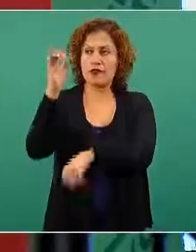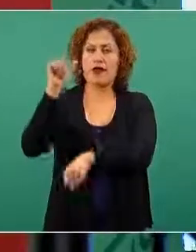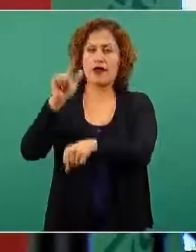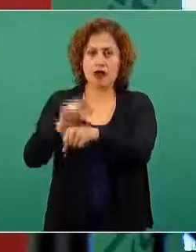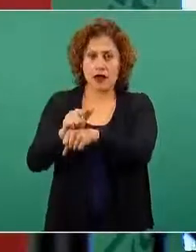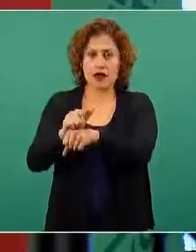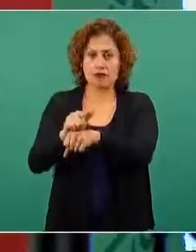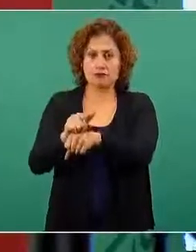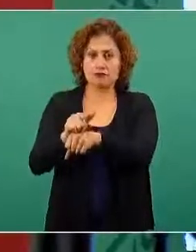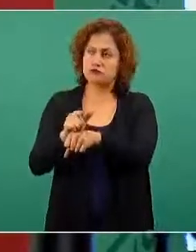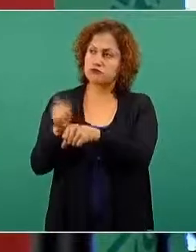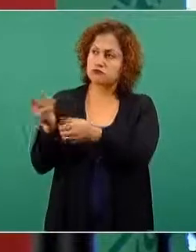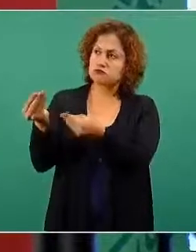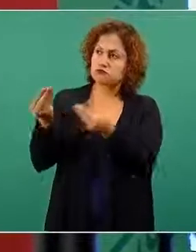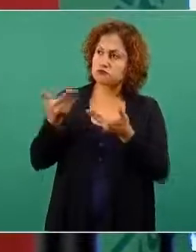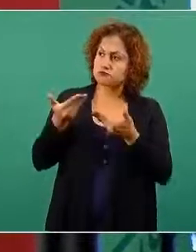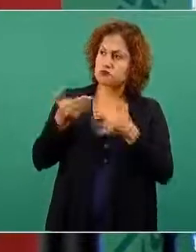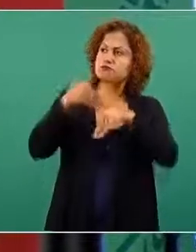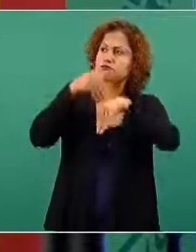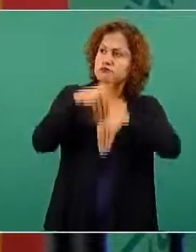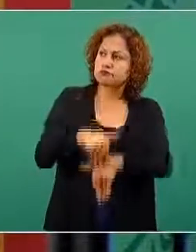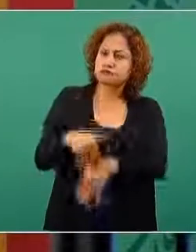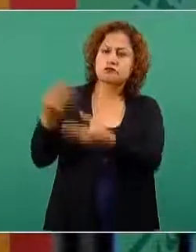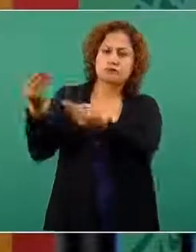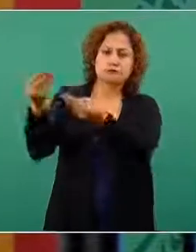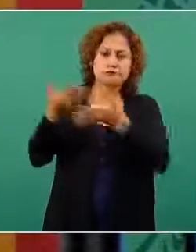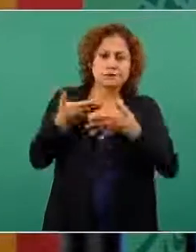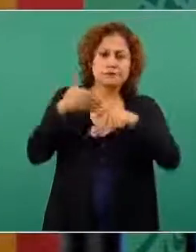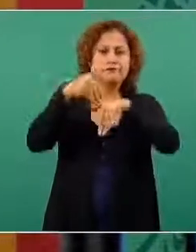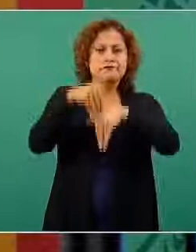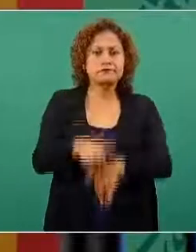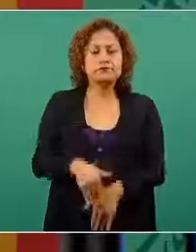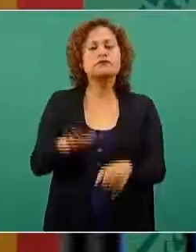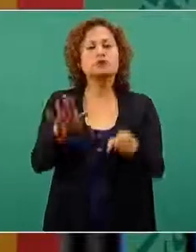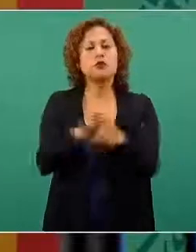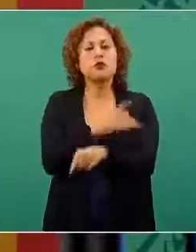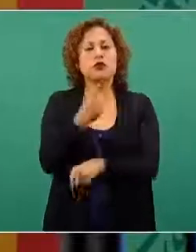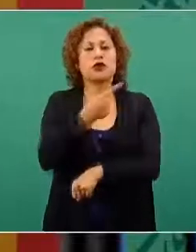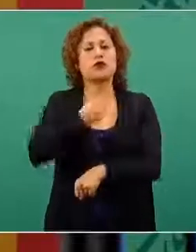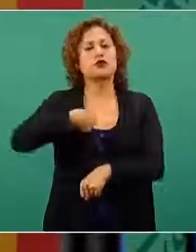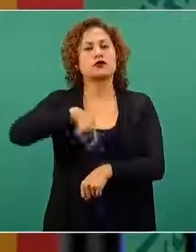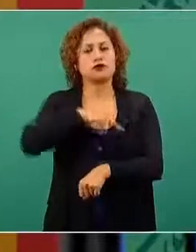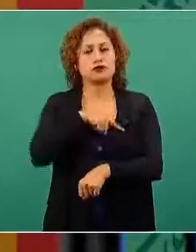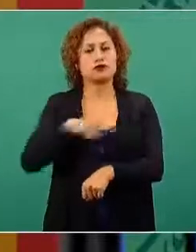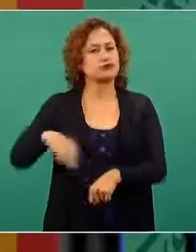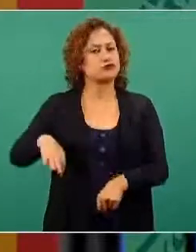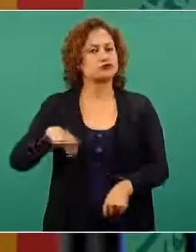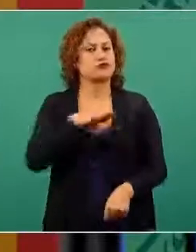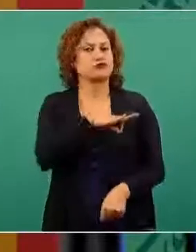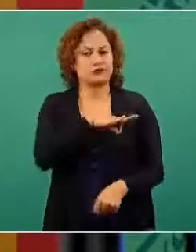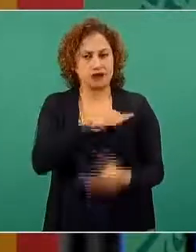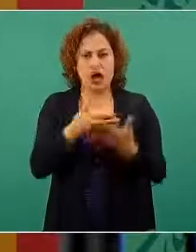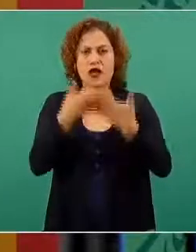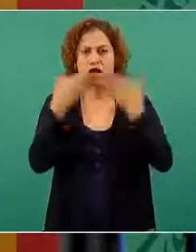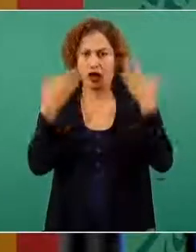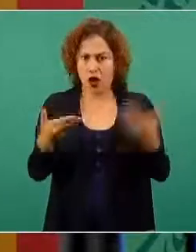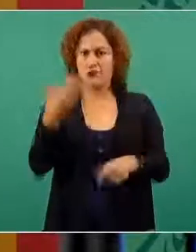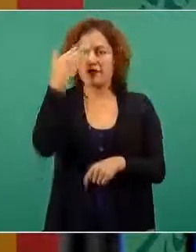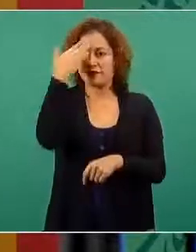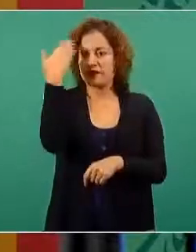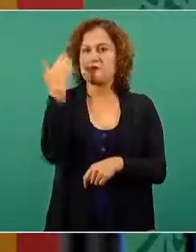siguiendo las pautas, porque estábamos convencidos, y hoy lo comprobamos como